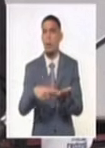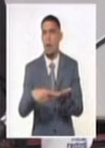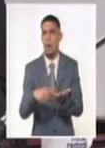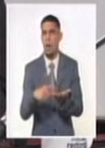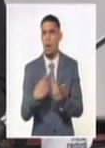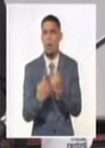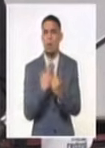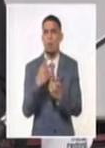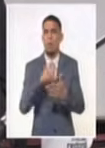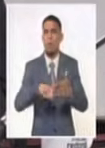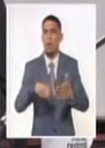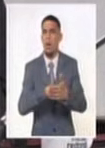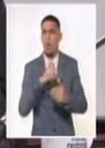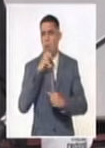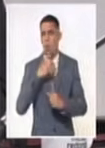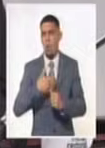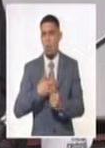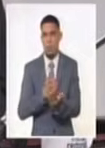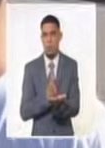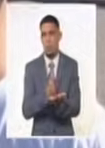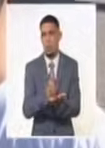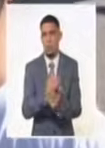se continuará trabajando el curso escolar.